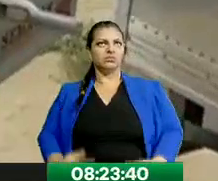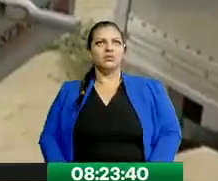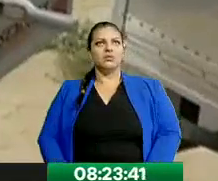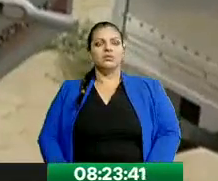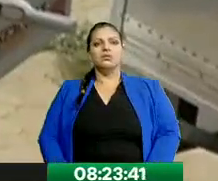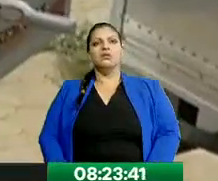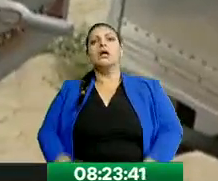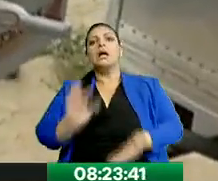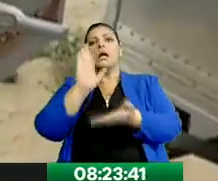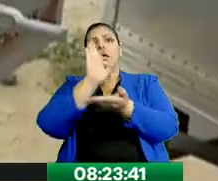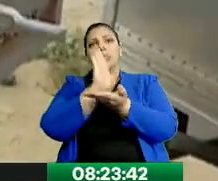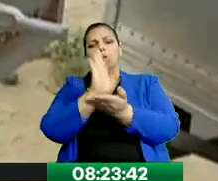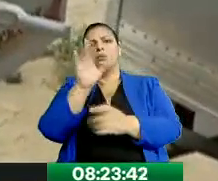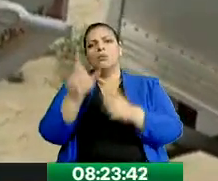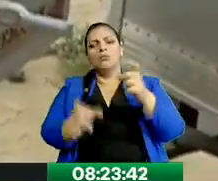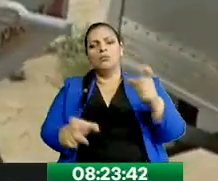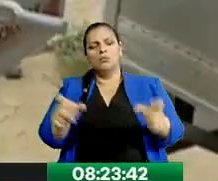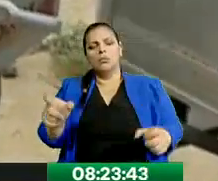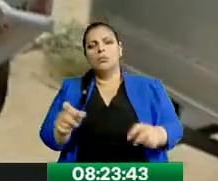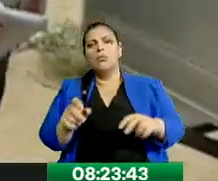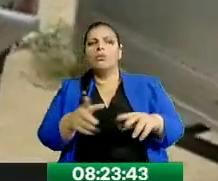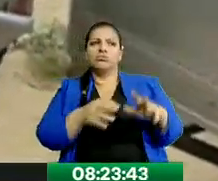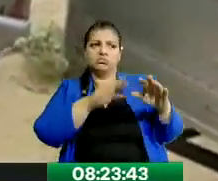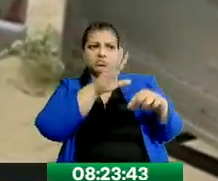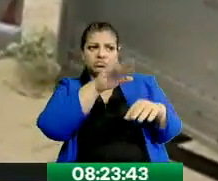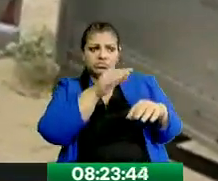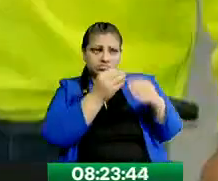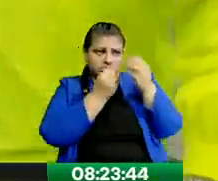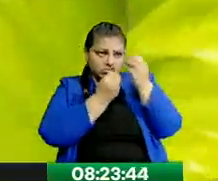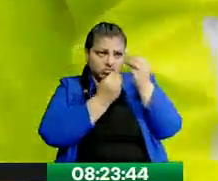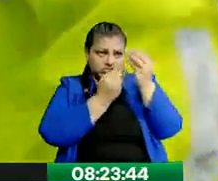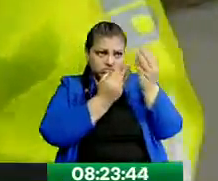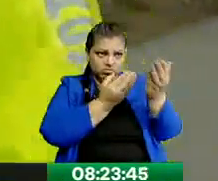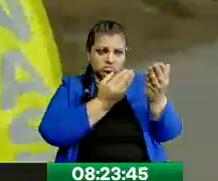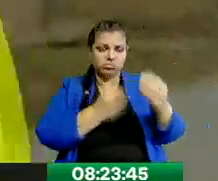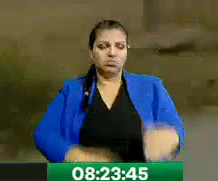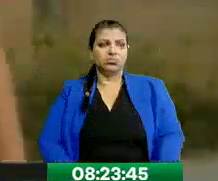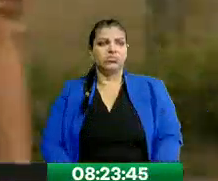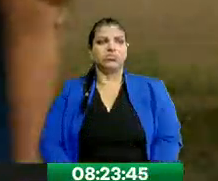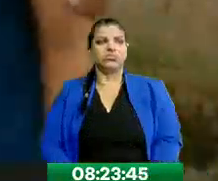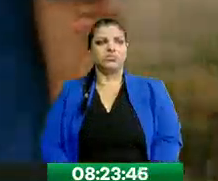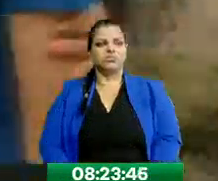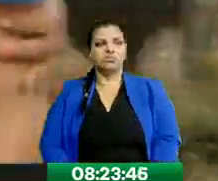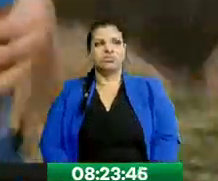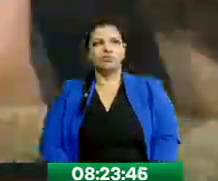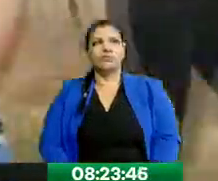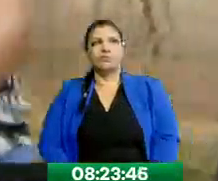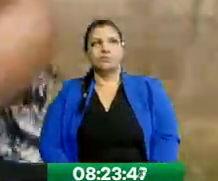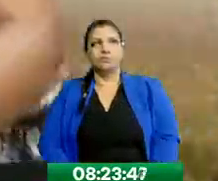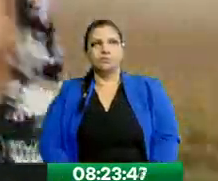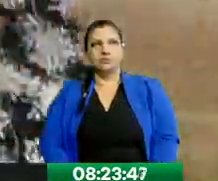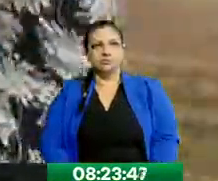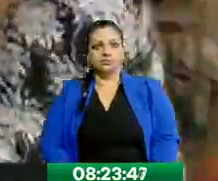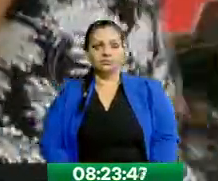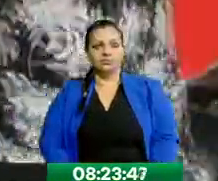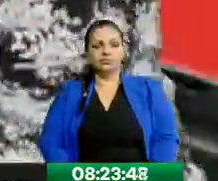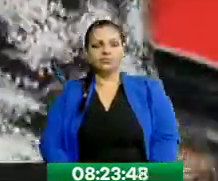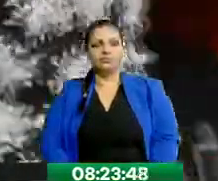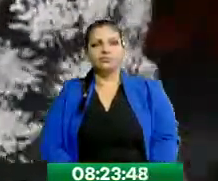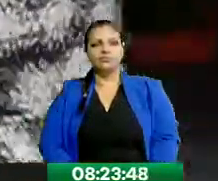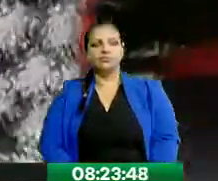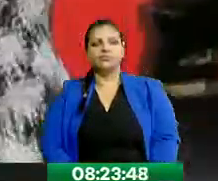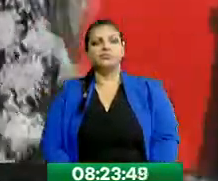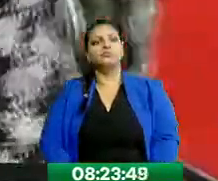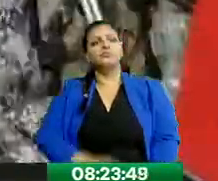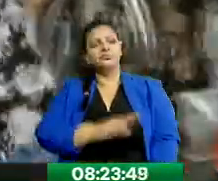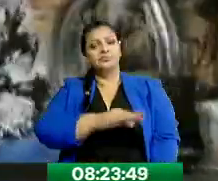podían contar lo que habían visto. A orillas del río estaba el cuerpo sin vida. Trataron de rescatarla para que la corriente